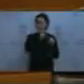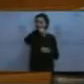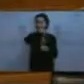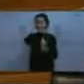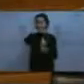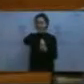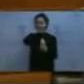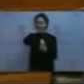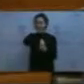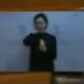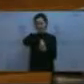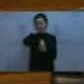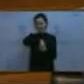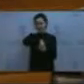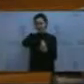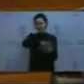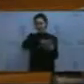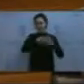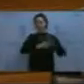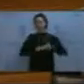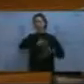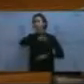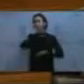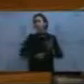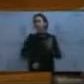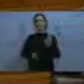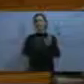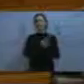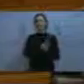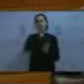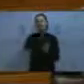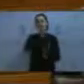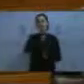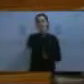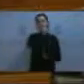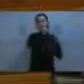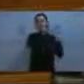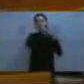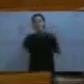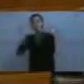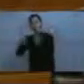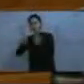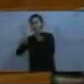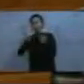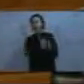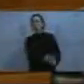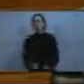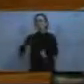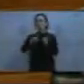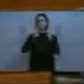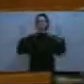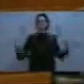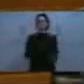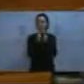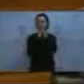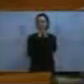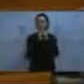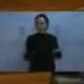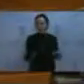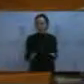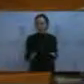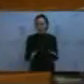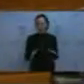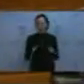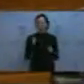contenido y la aplicación estricta de la ley del 98, que se basa en protección y promoción. Lo que